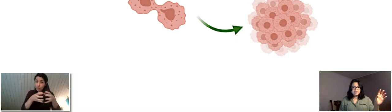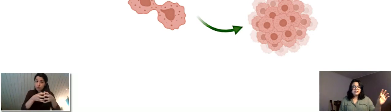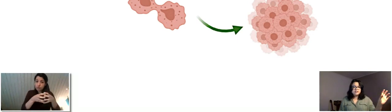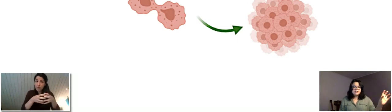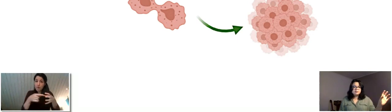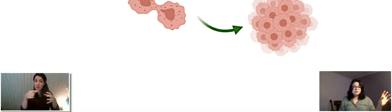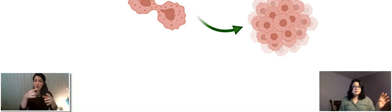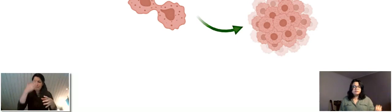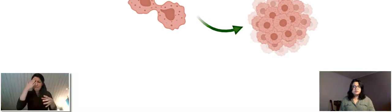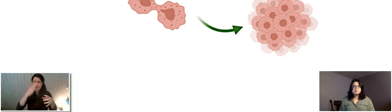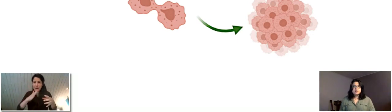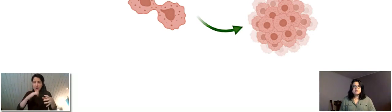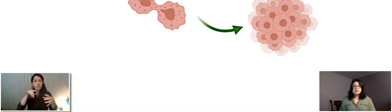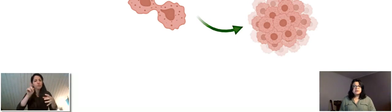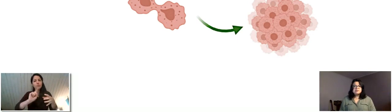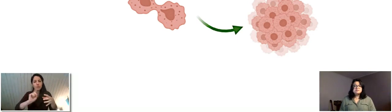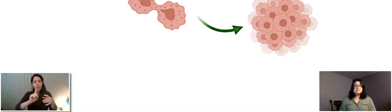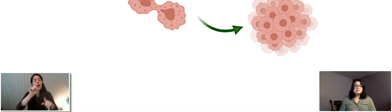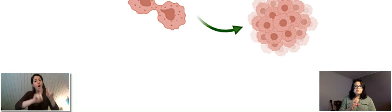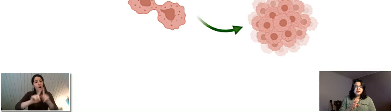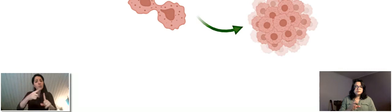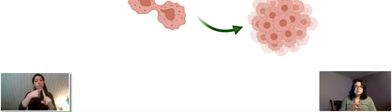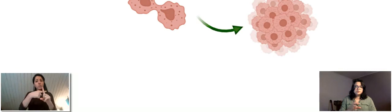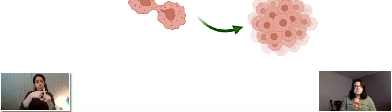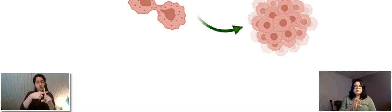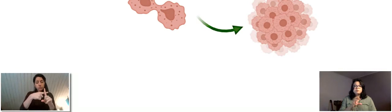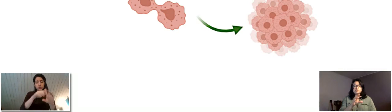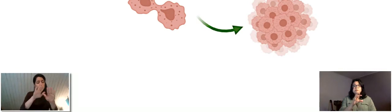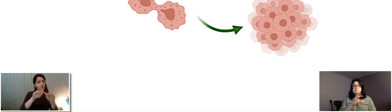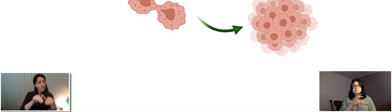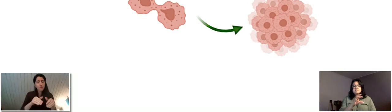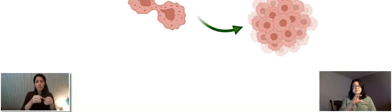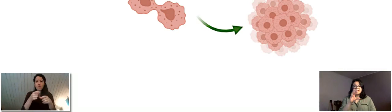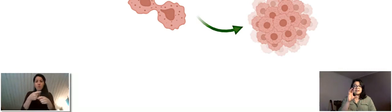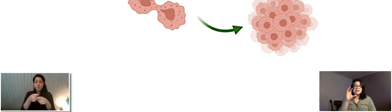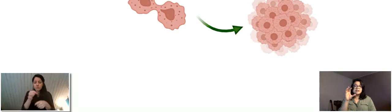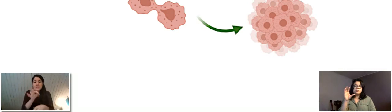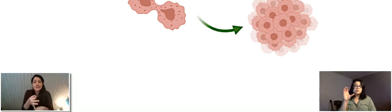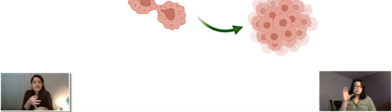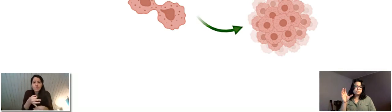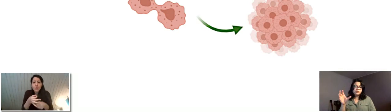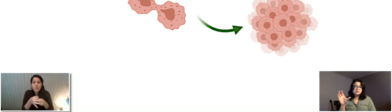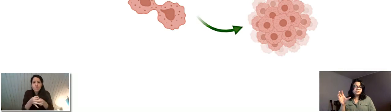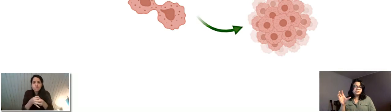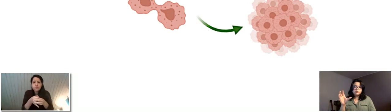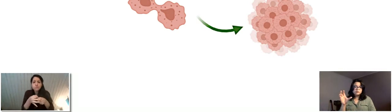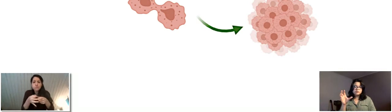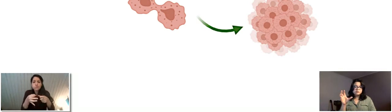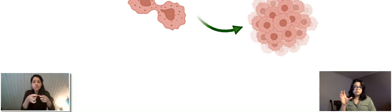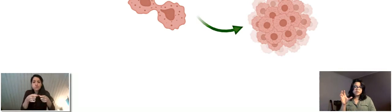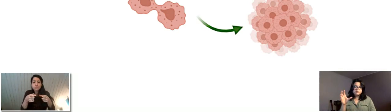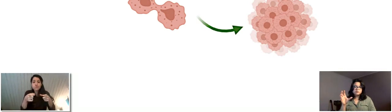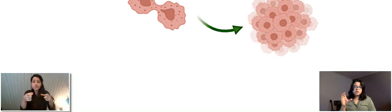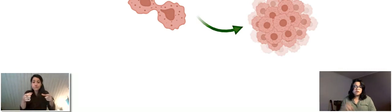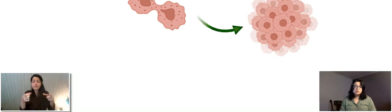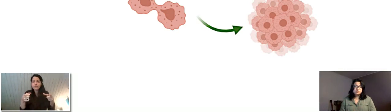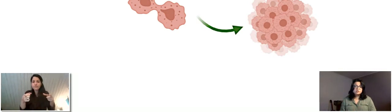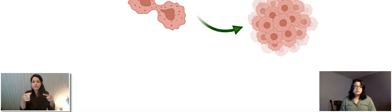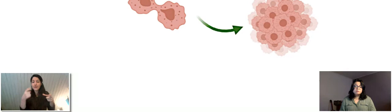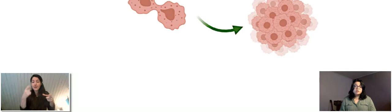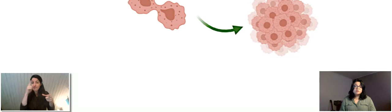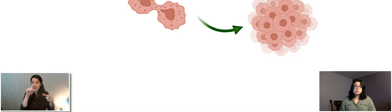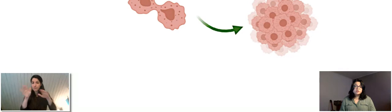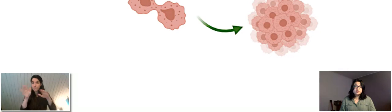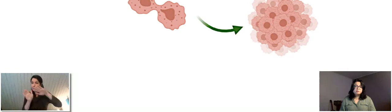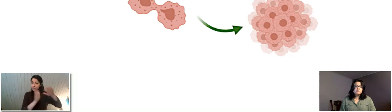se originan de la misma forma. Sin embargo, nos vamos a centrar en los tumores que no son tan buenos. No son